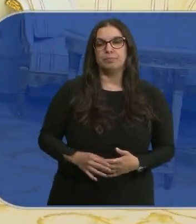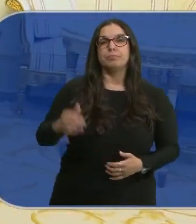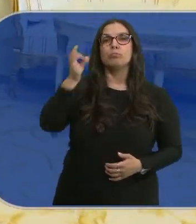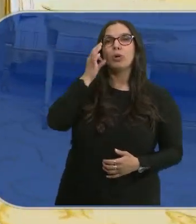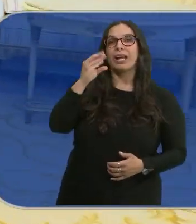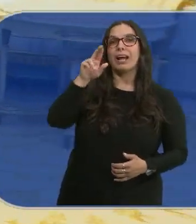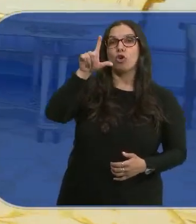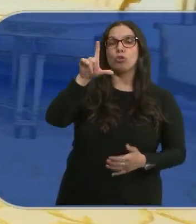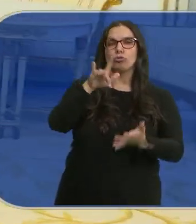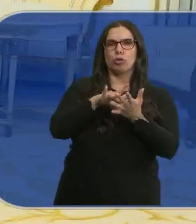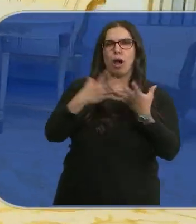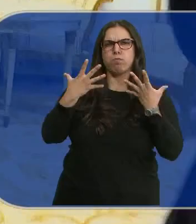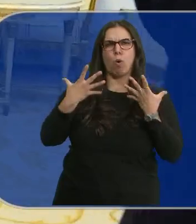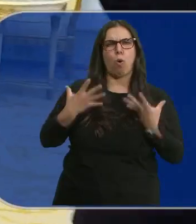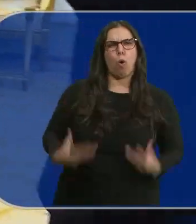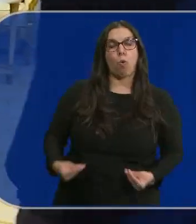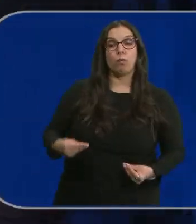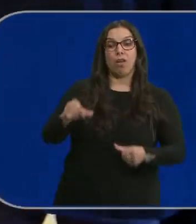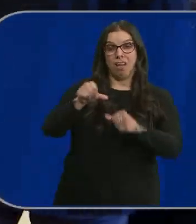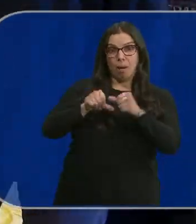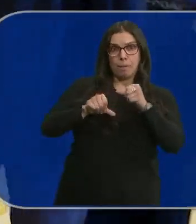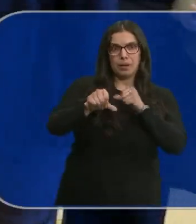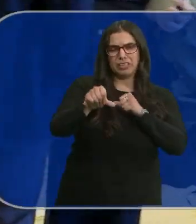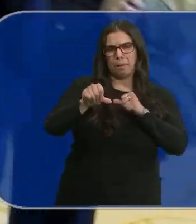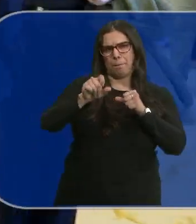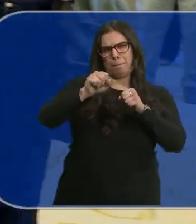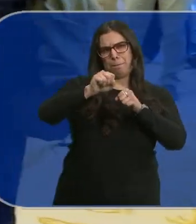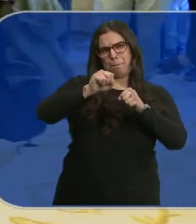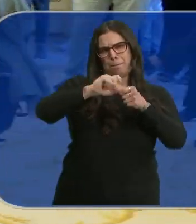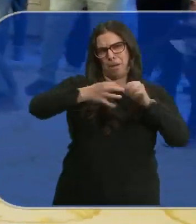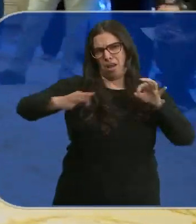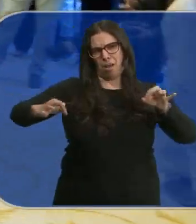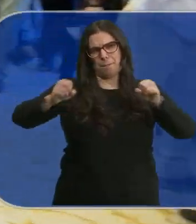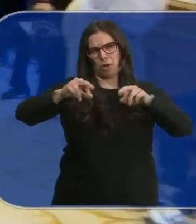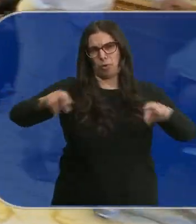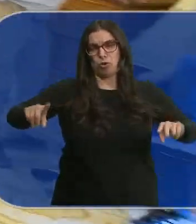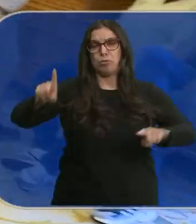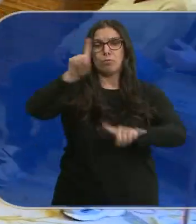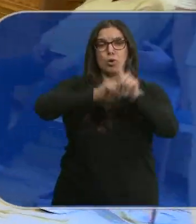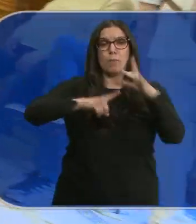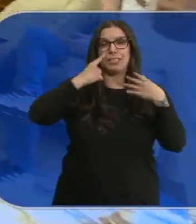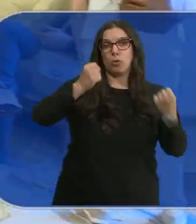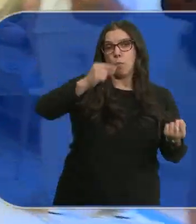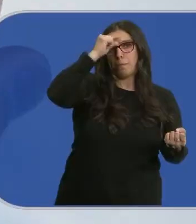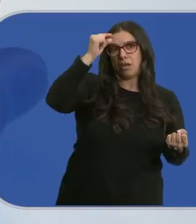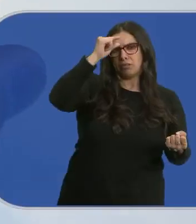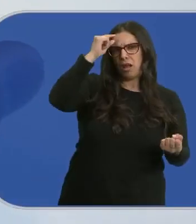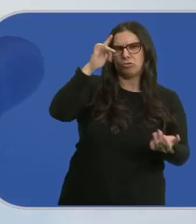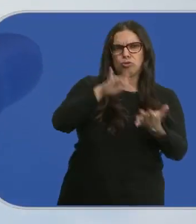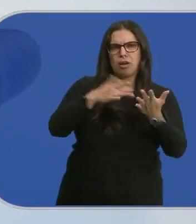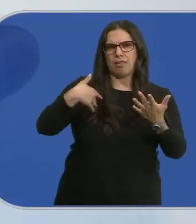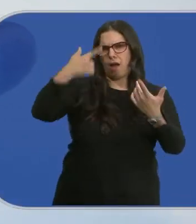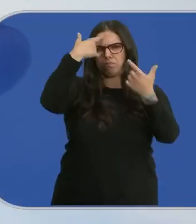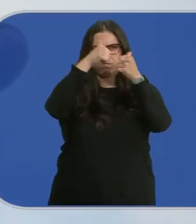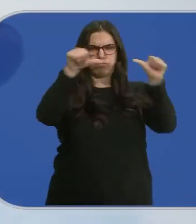Carol sufrió una depresión severa y a partir de ahí todo fue en cascada. Su problema de salud mental de repente se convirtió en un estigma